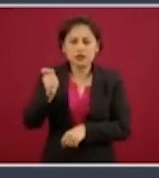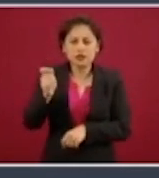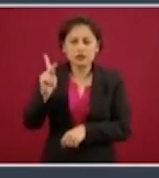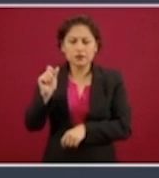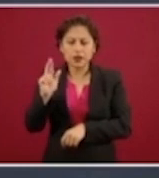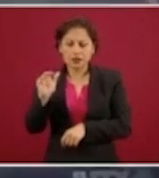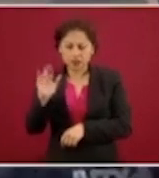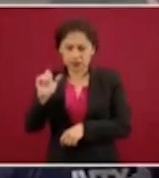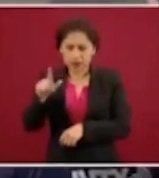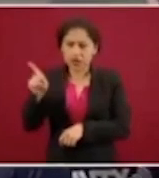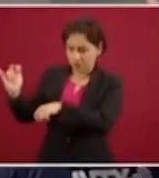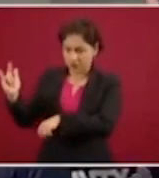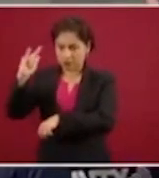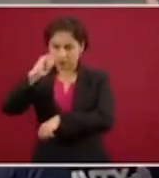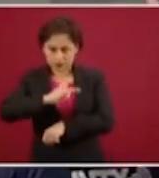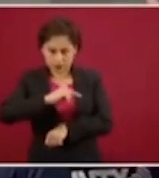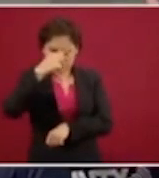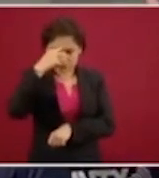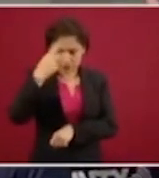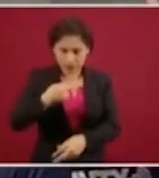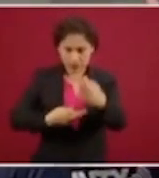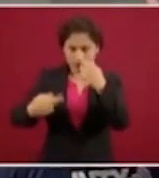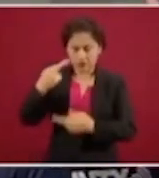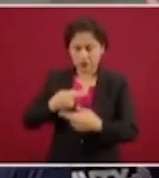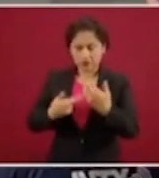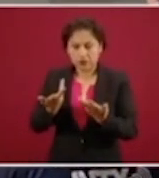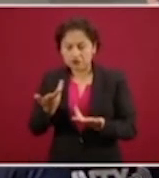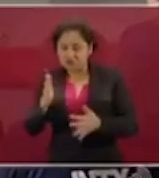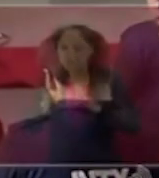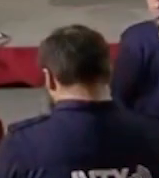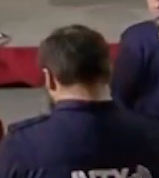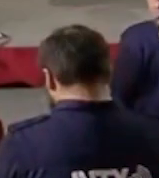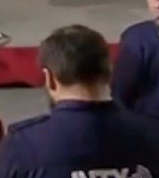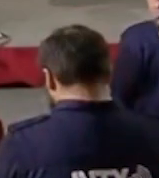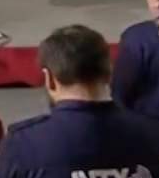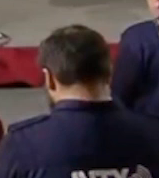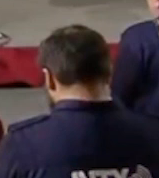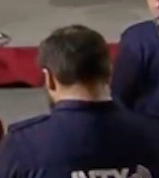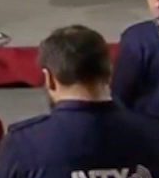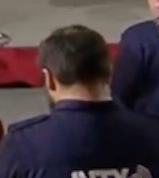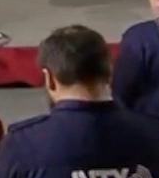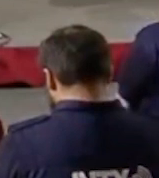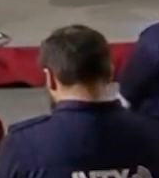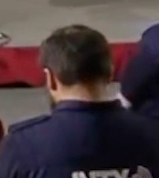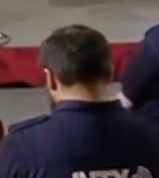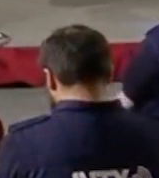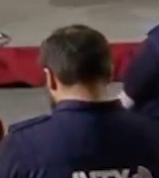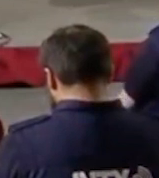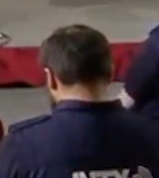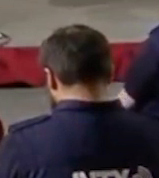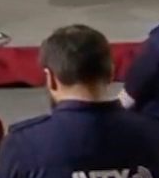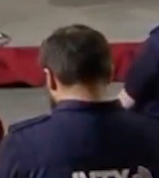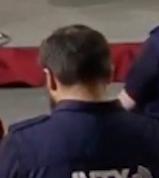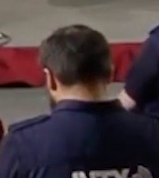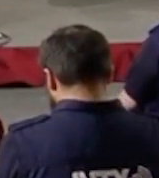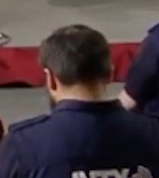dar permiso de organizar algún vuelo. Y ese es más o menos, este es el que yo tengo en la oficina y que vemos todo el